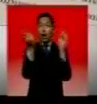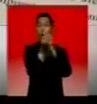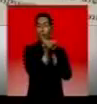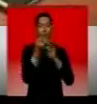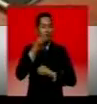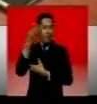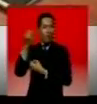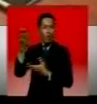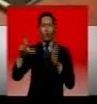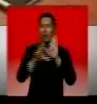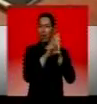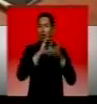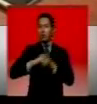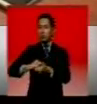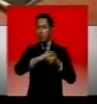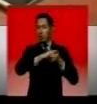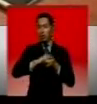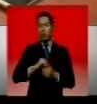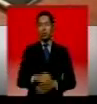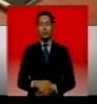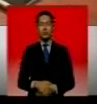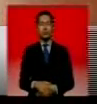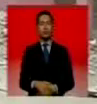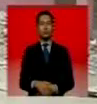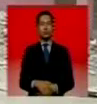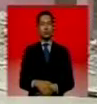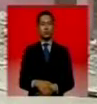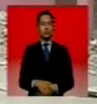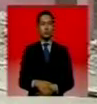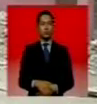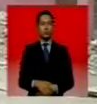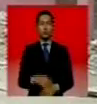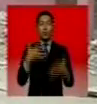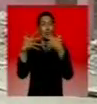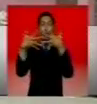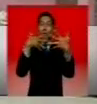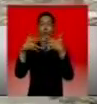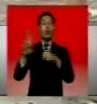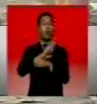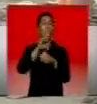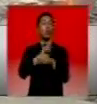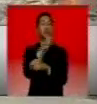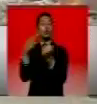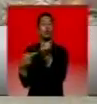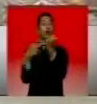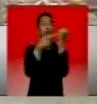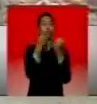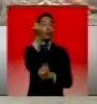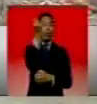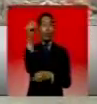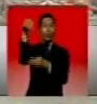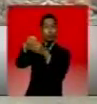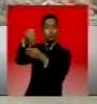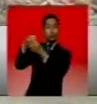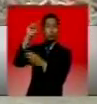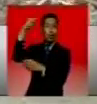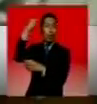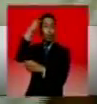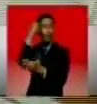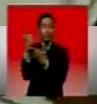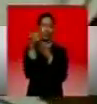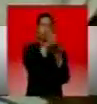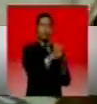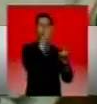Ley Solidaria con las víctimas del terremoto. Transparentar el uso de los recursos que ingresen al Estado y que serán destinados a